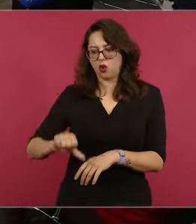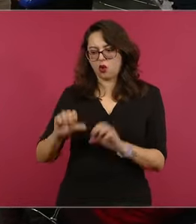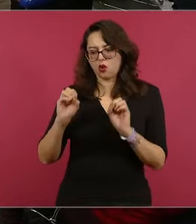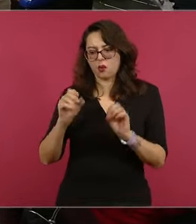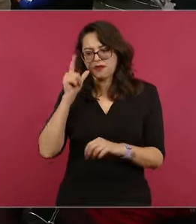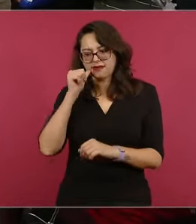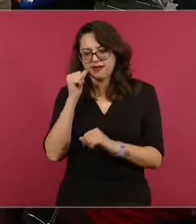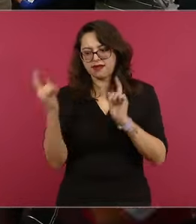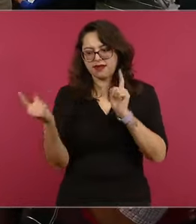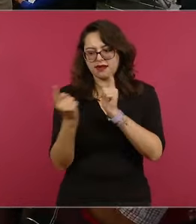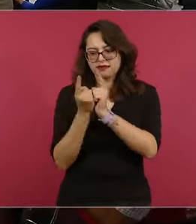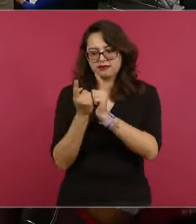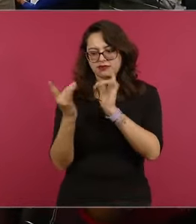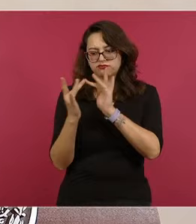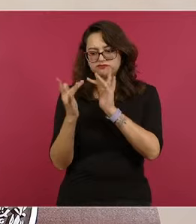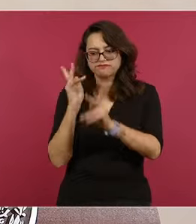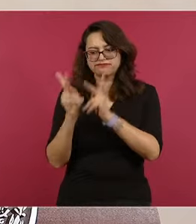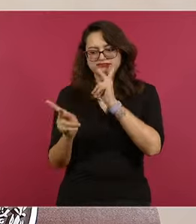preguntas